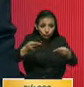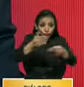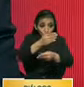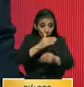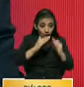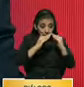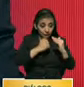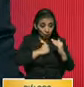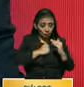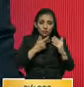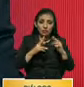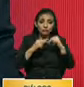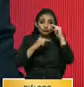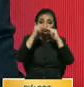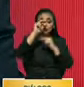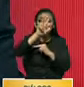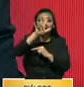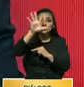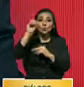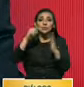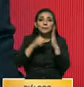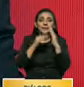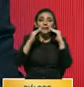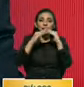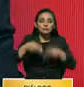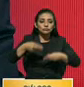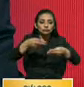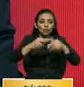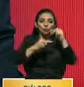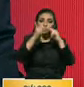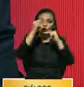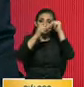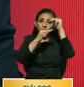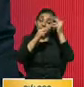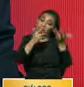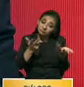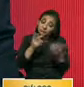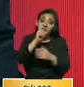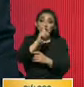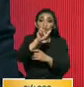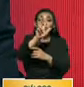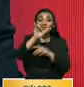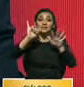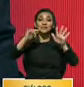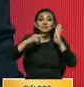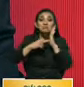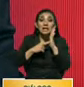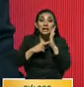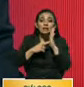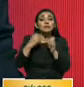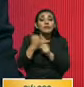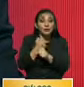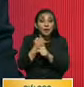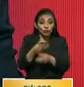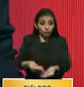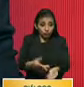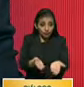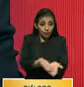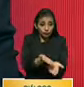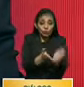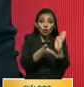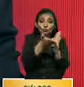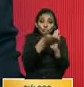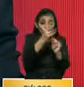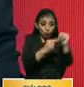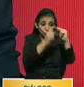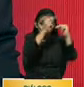Vamos a construir 325.000 viviendas, con lo cual se generará 136.000 plazas de empleo. Además, se dinamiza la